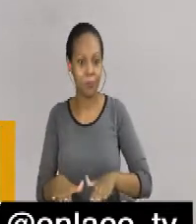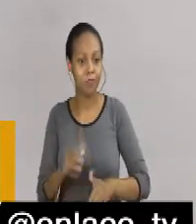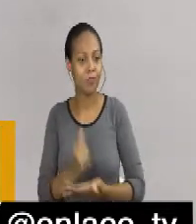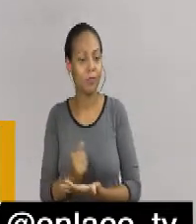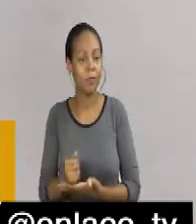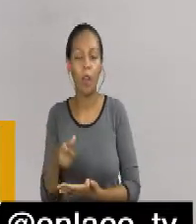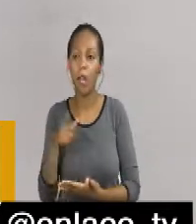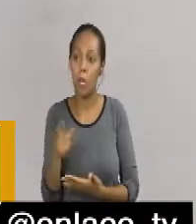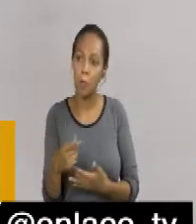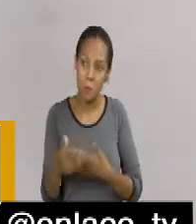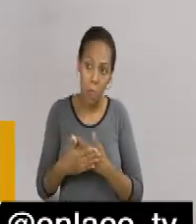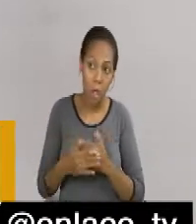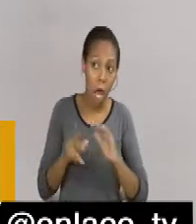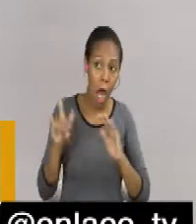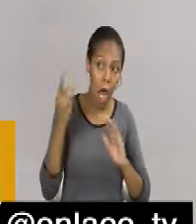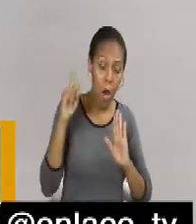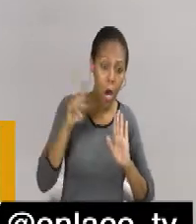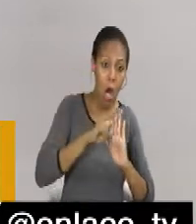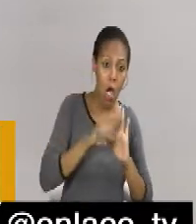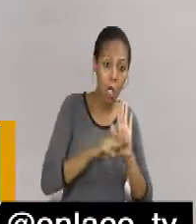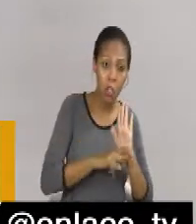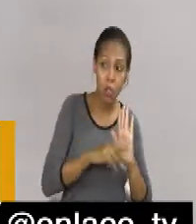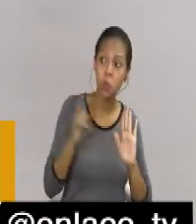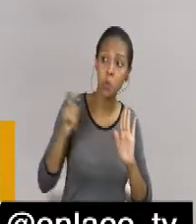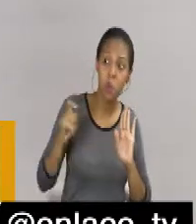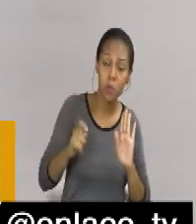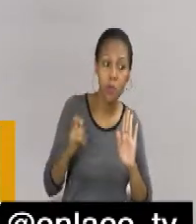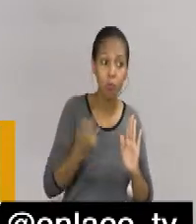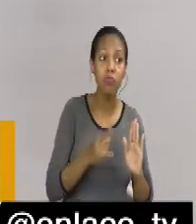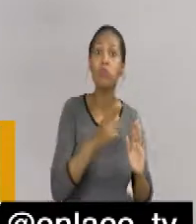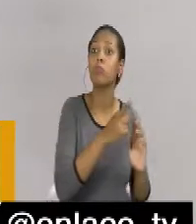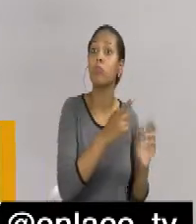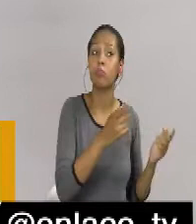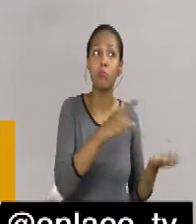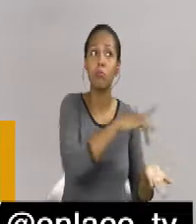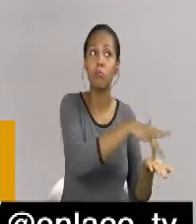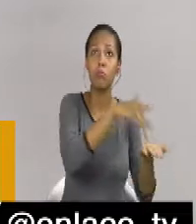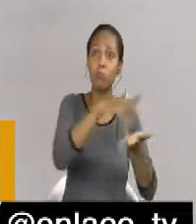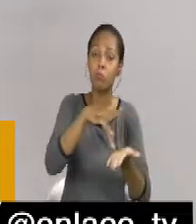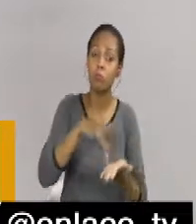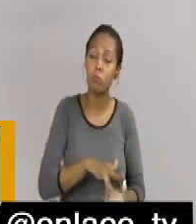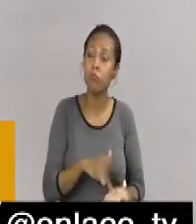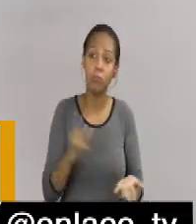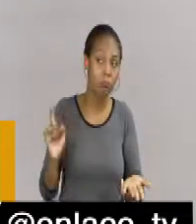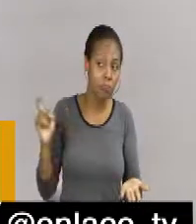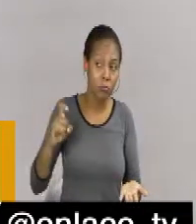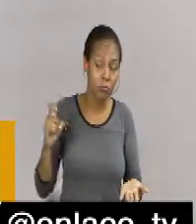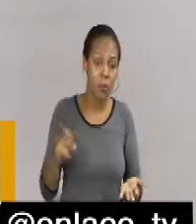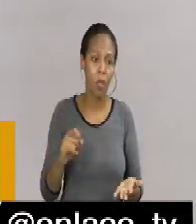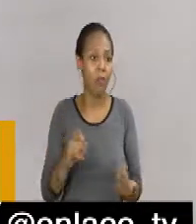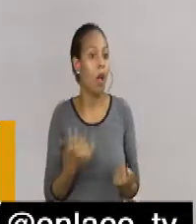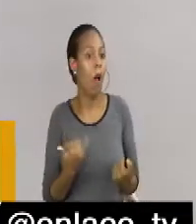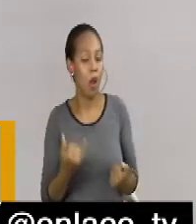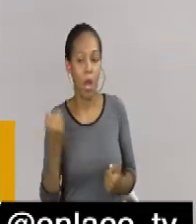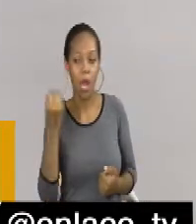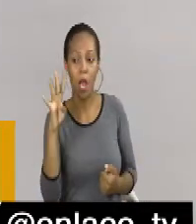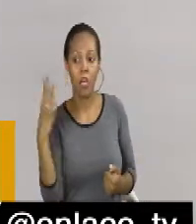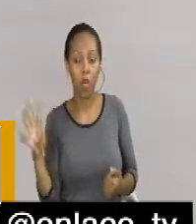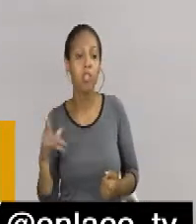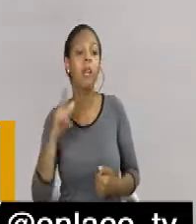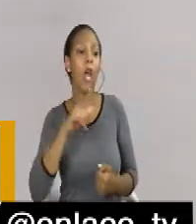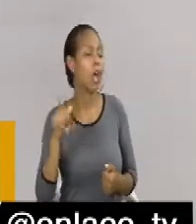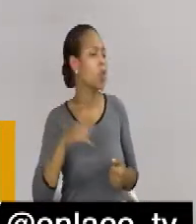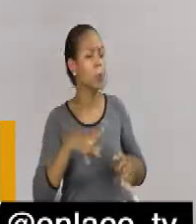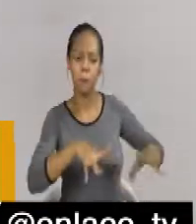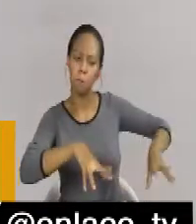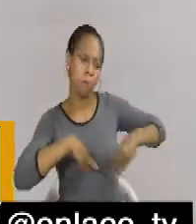deban tener para el momento de las mesas de votación, pero en estos momentos reiterar que hay 14 grupos por la abstención y 4 por